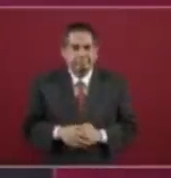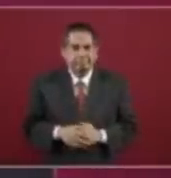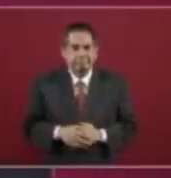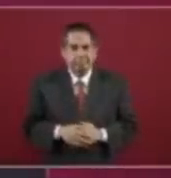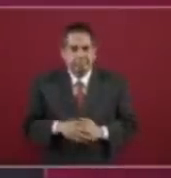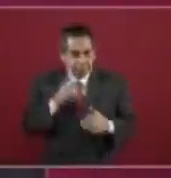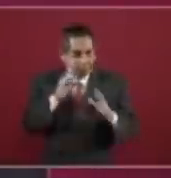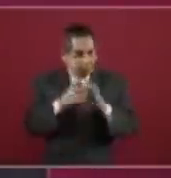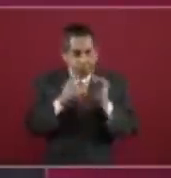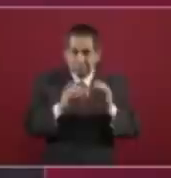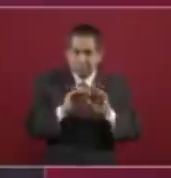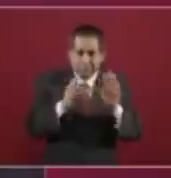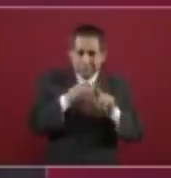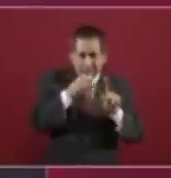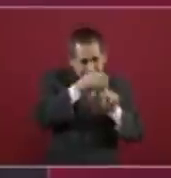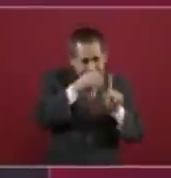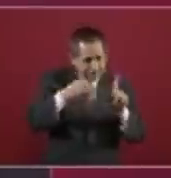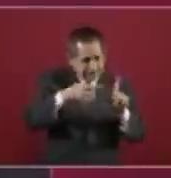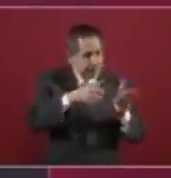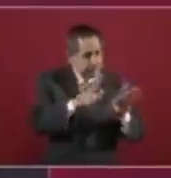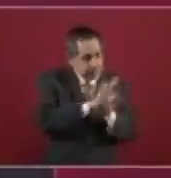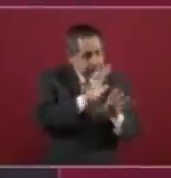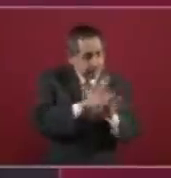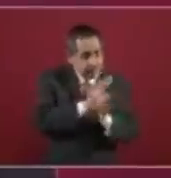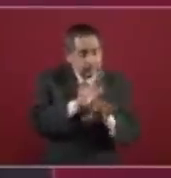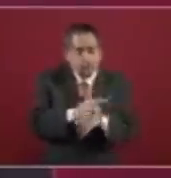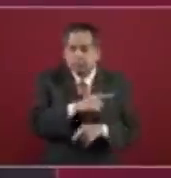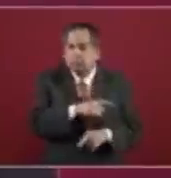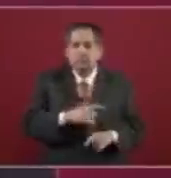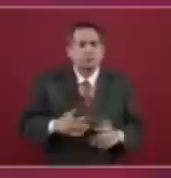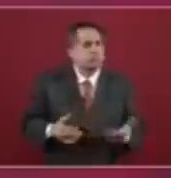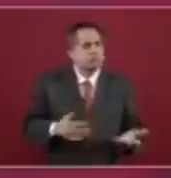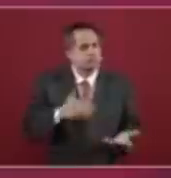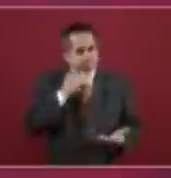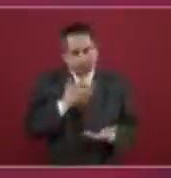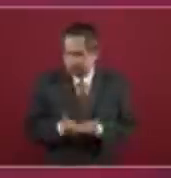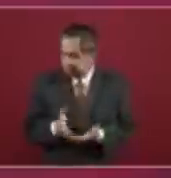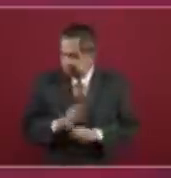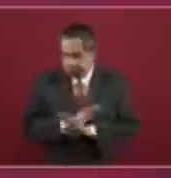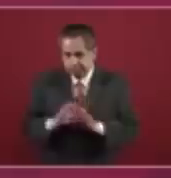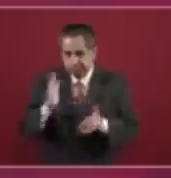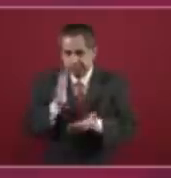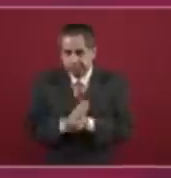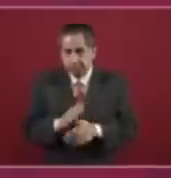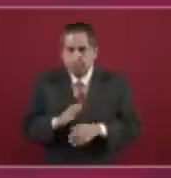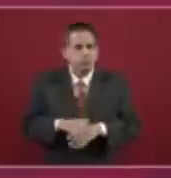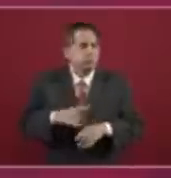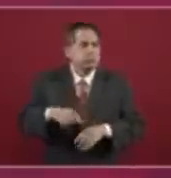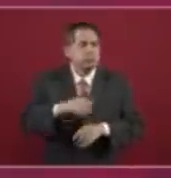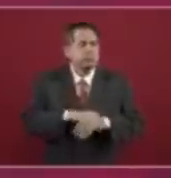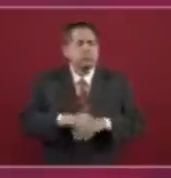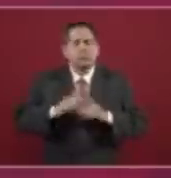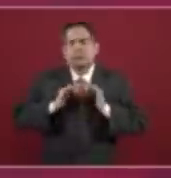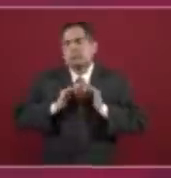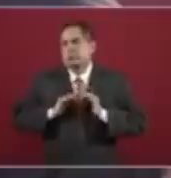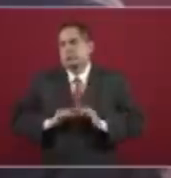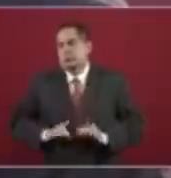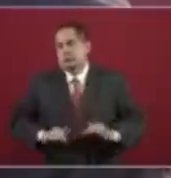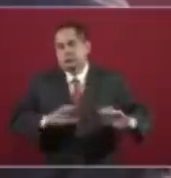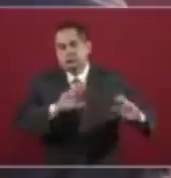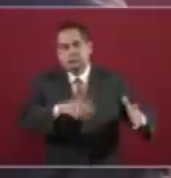el relato, pero entonces ahora ya no, ahora ya hay más tranquilidad, que